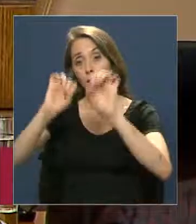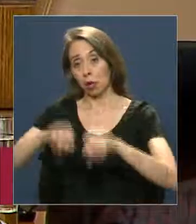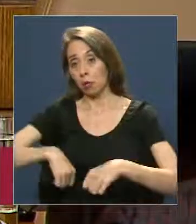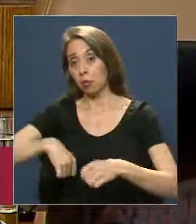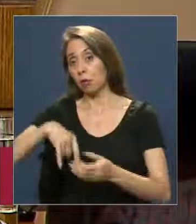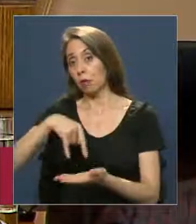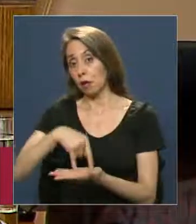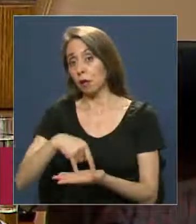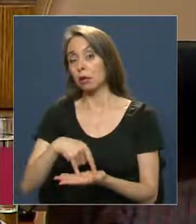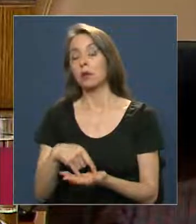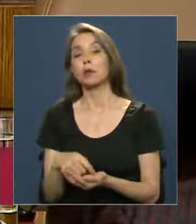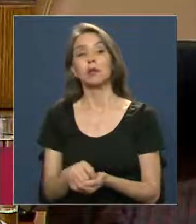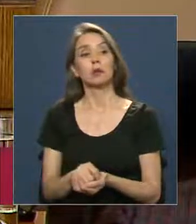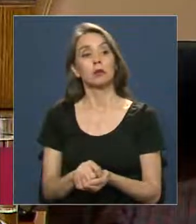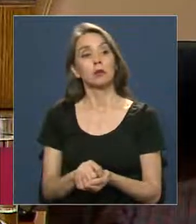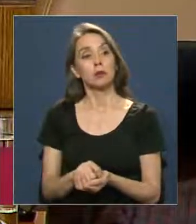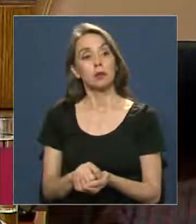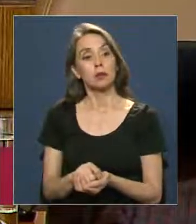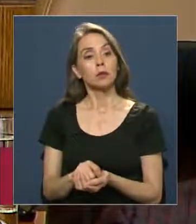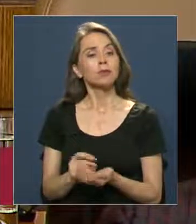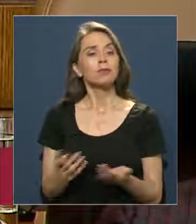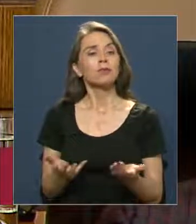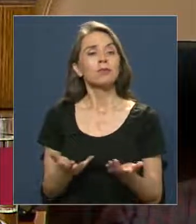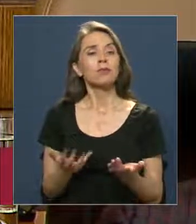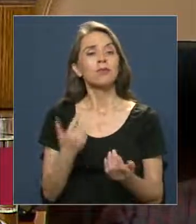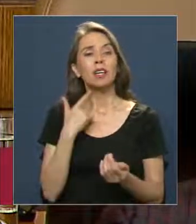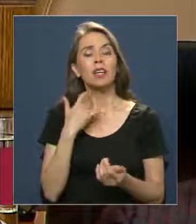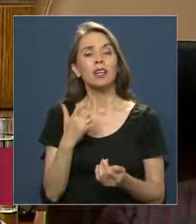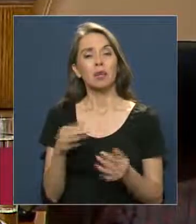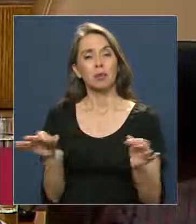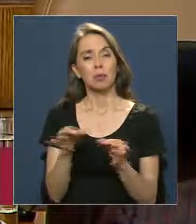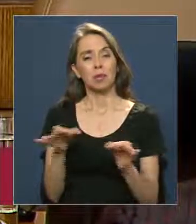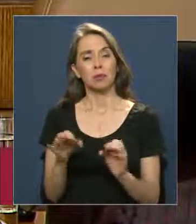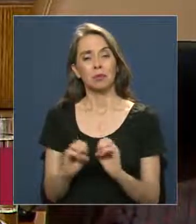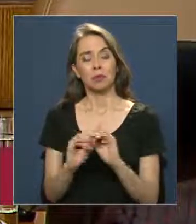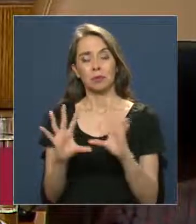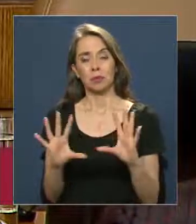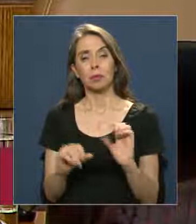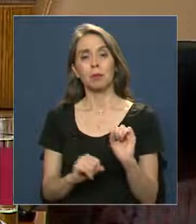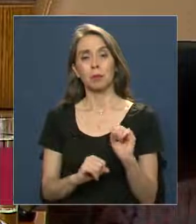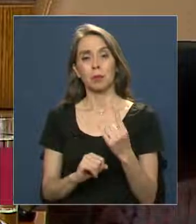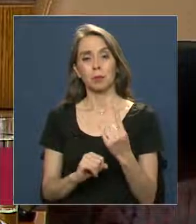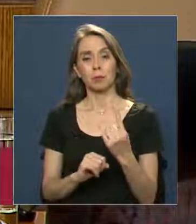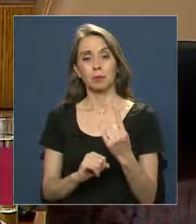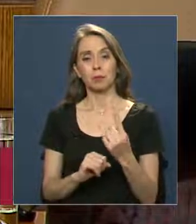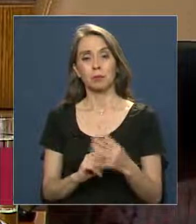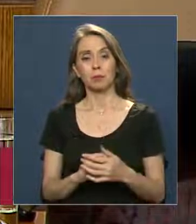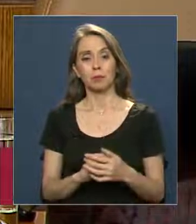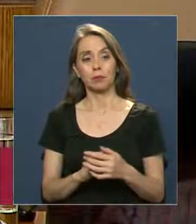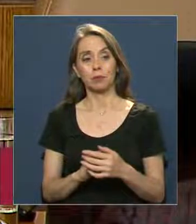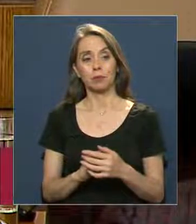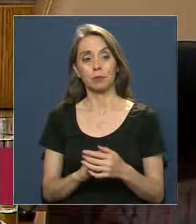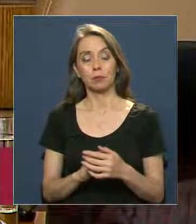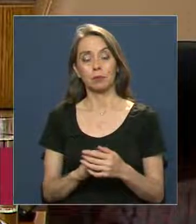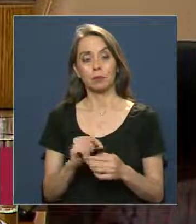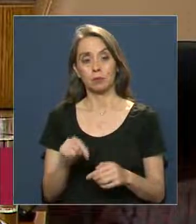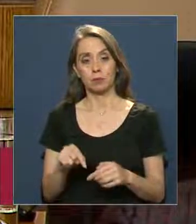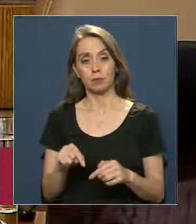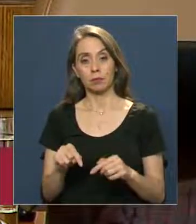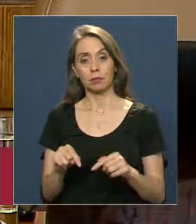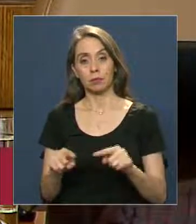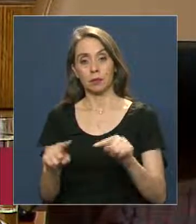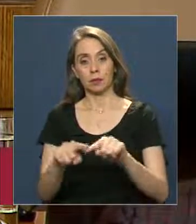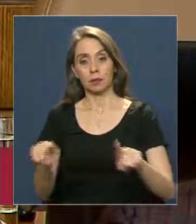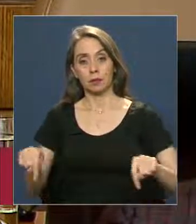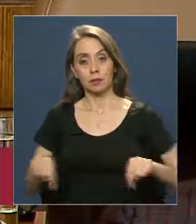esto, ¿en qué sentido? Para ser bien claro. Primero, hemos visto aquí en la sala